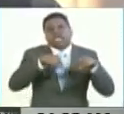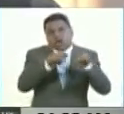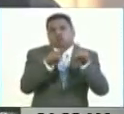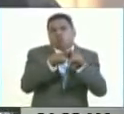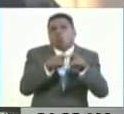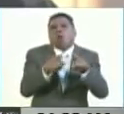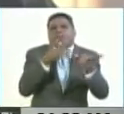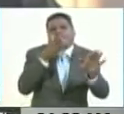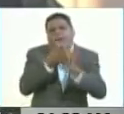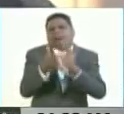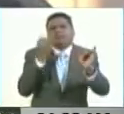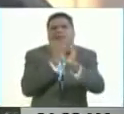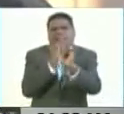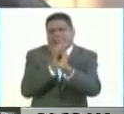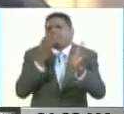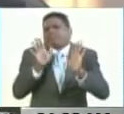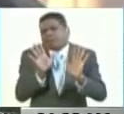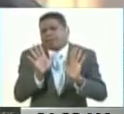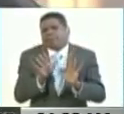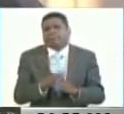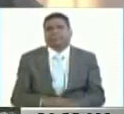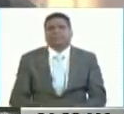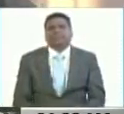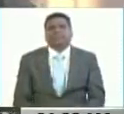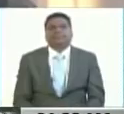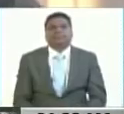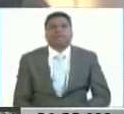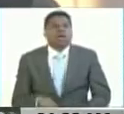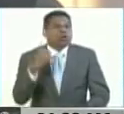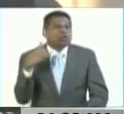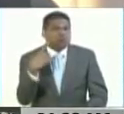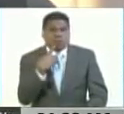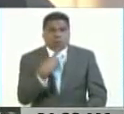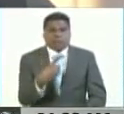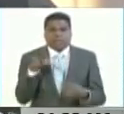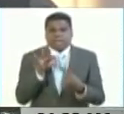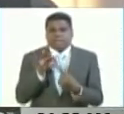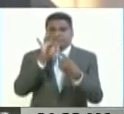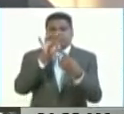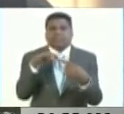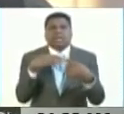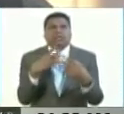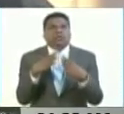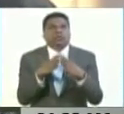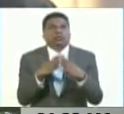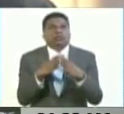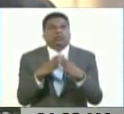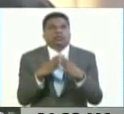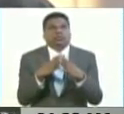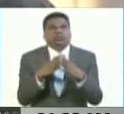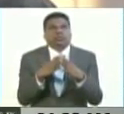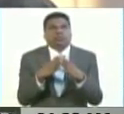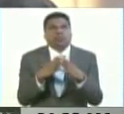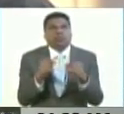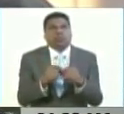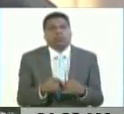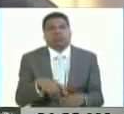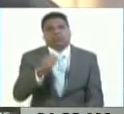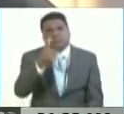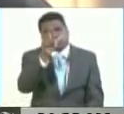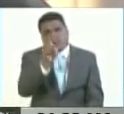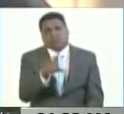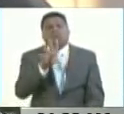absurdo, ¿no? Eso lo pueden hablar solamente los especialistas que están justamente dentro del área de Credit Card. Sin embargo, ellos sí